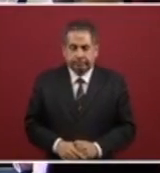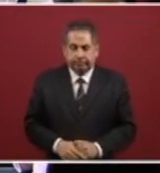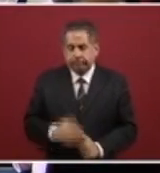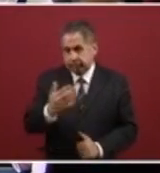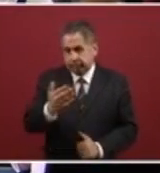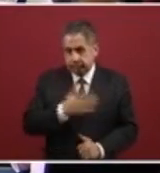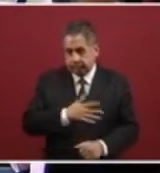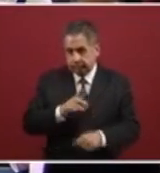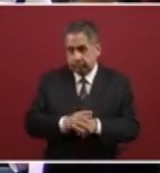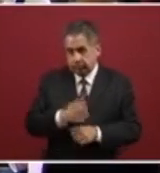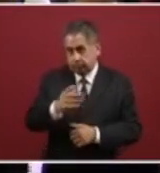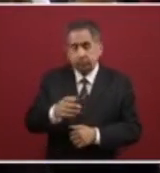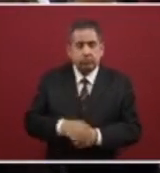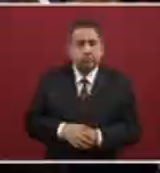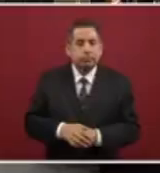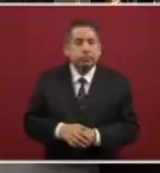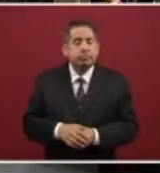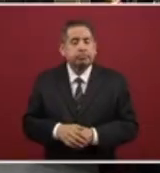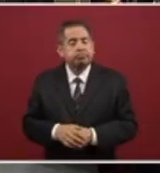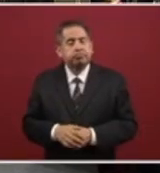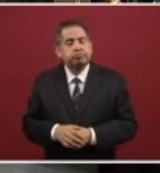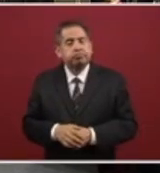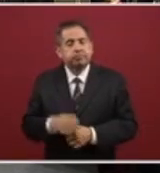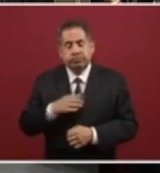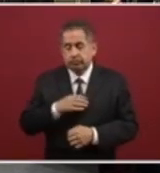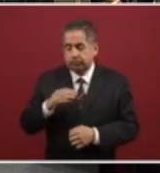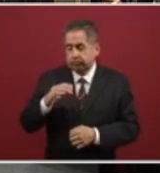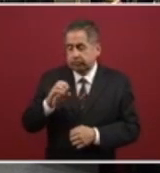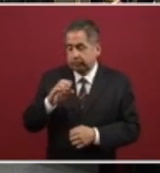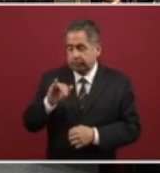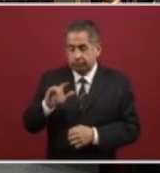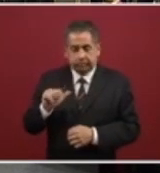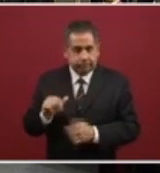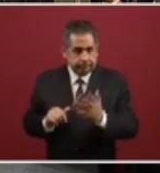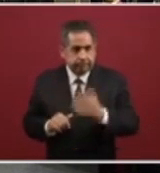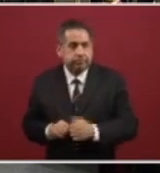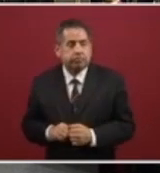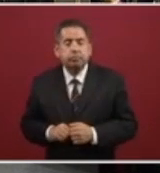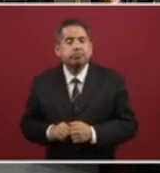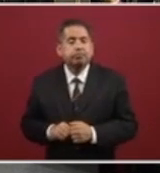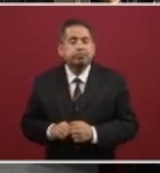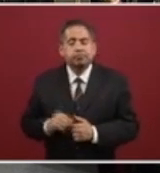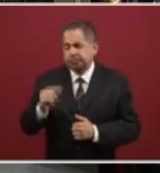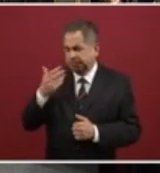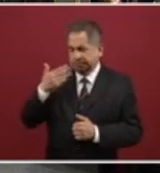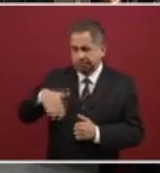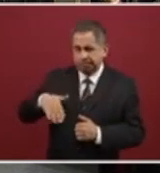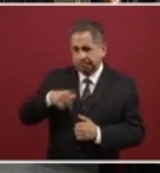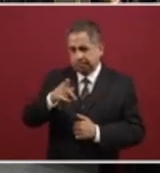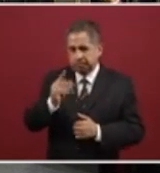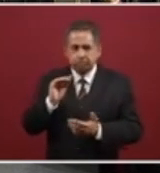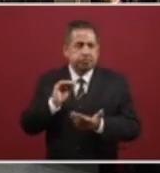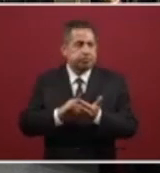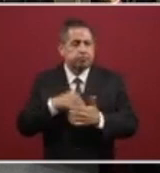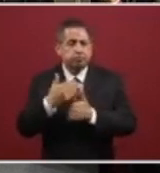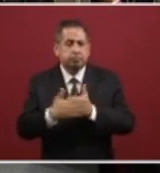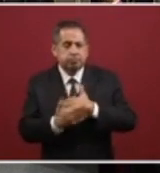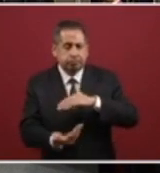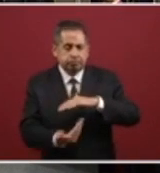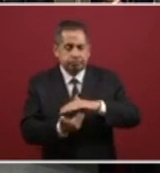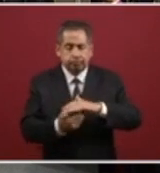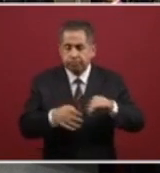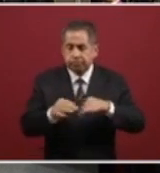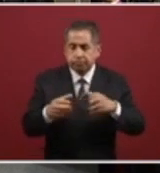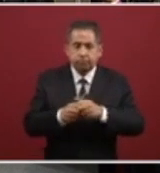Buenos días, Elsin Juárez, de Puntos Suspensivos. Respecto a lo que hace unos minutos mencionó sobre la instalación de una mesa de trabajo con